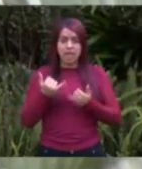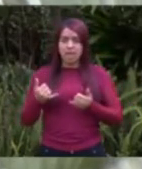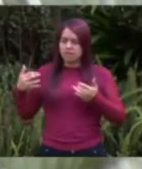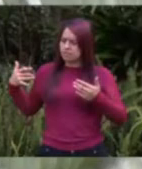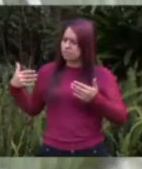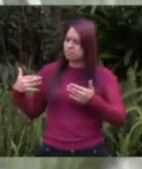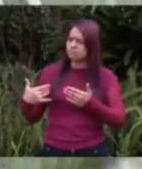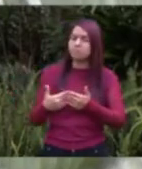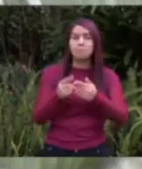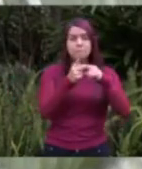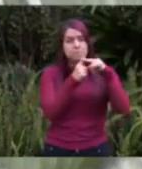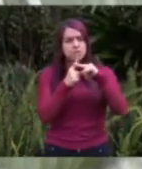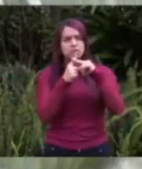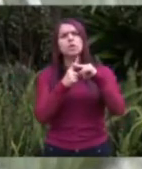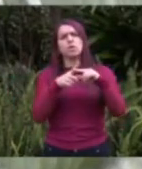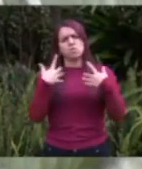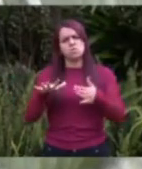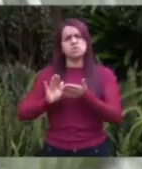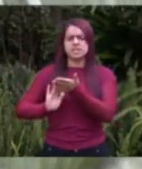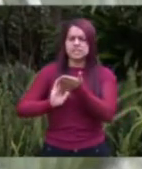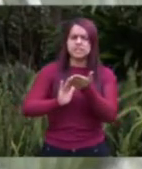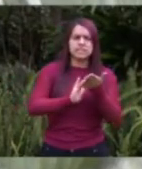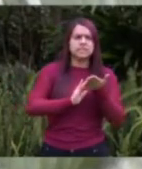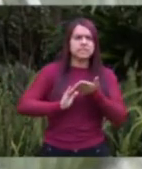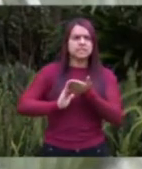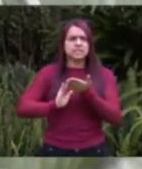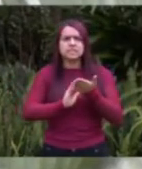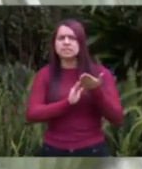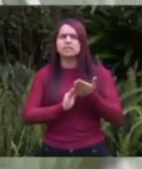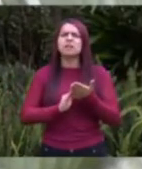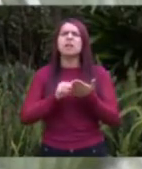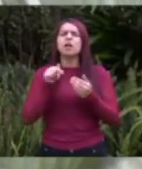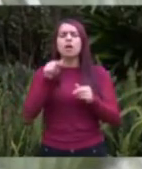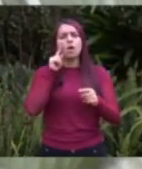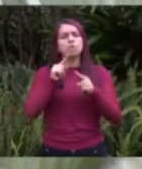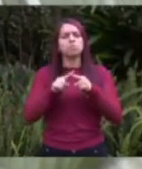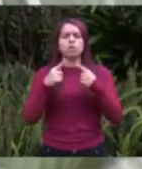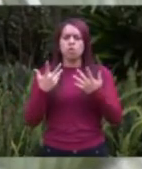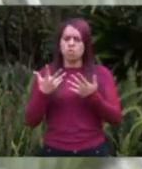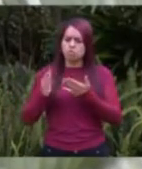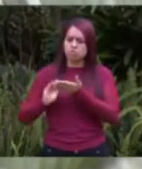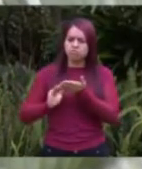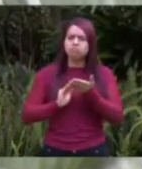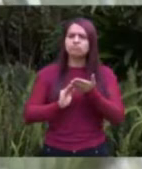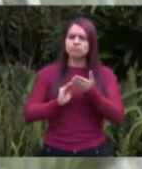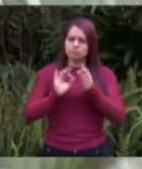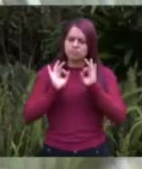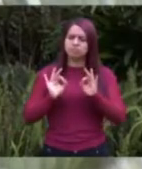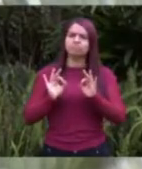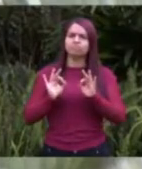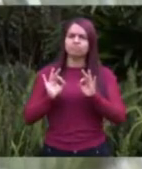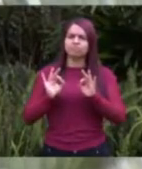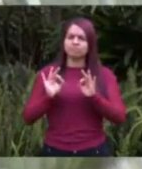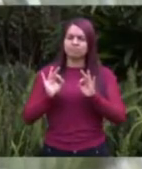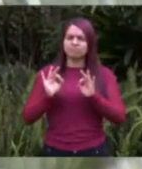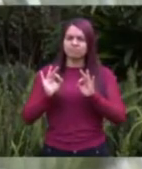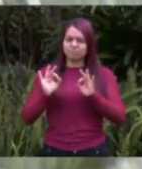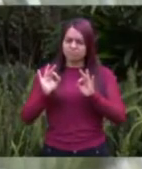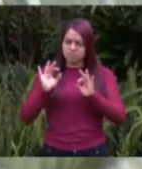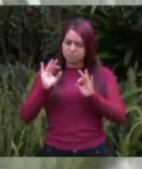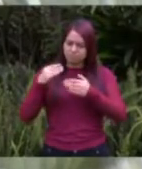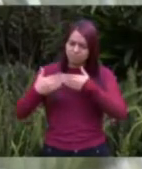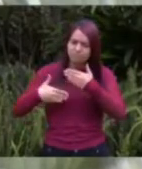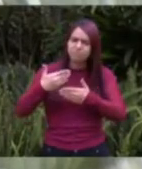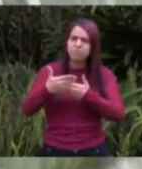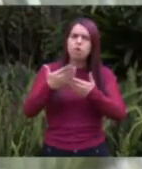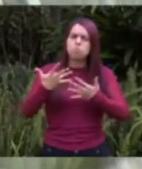realizó grandes ajustes institucionales para realizar una intervención estructurada y coherente hacia los fines de